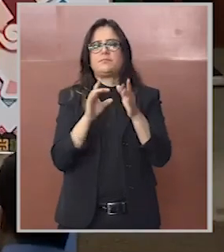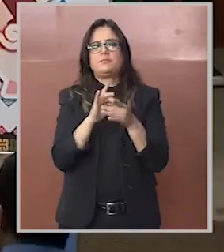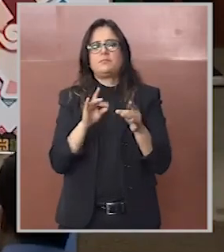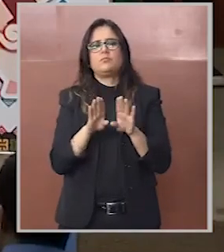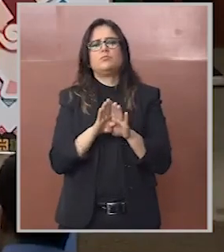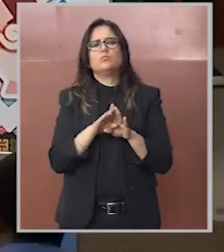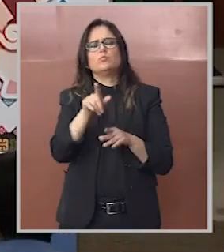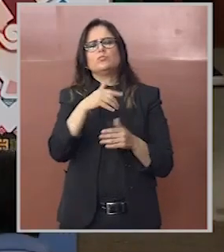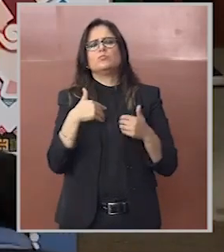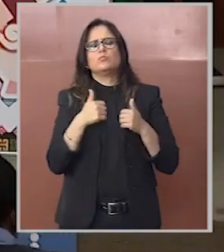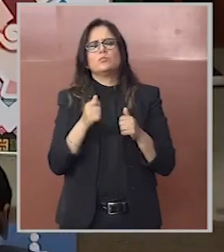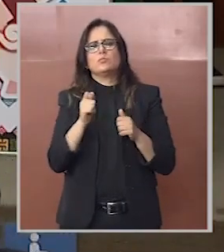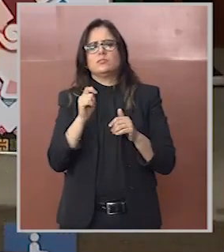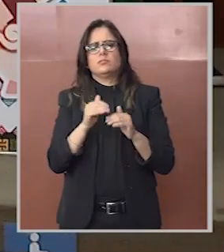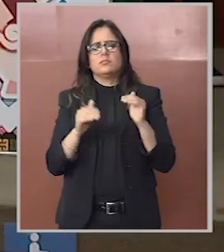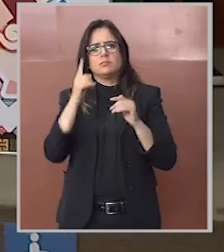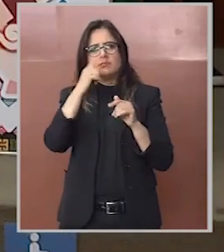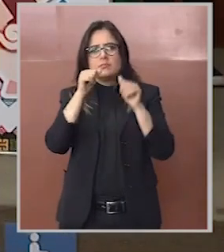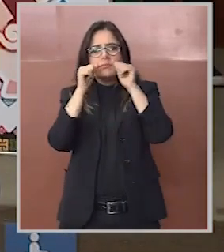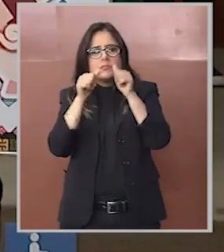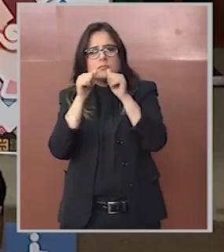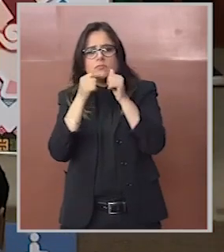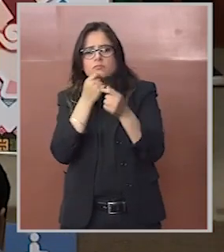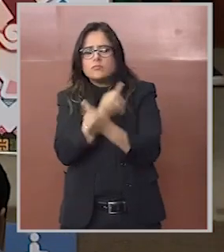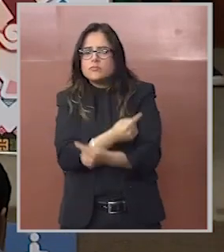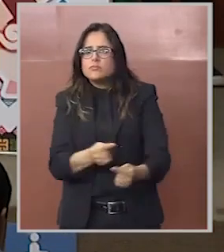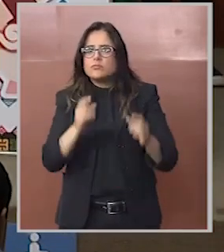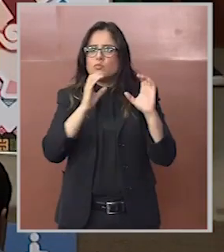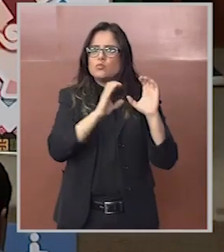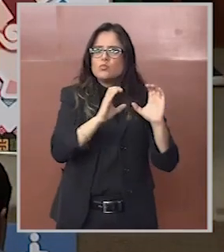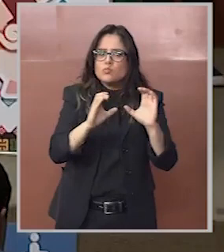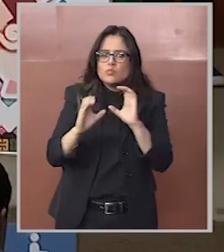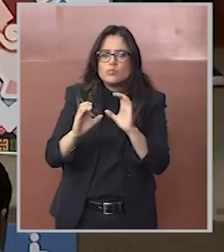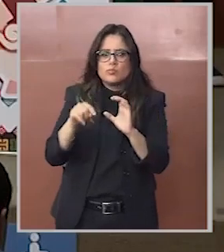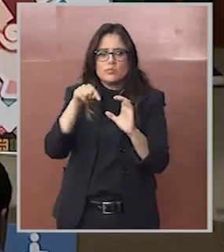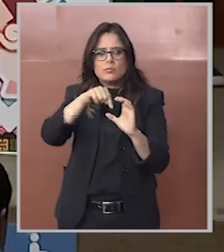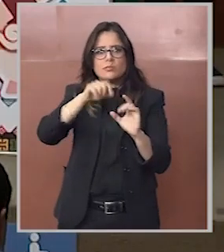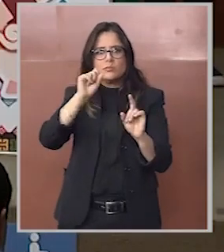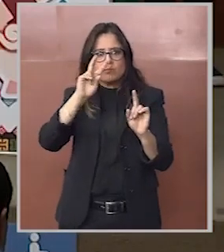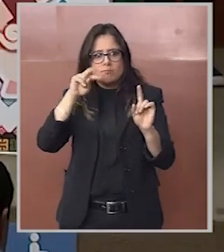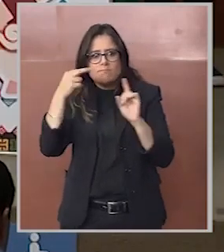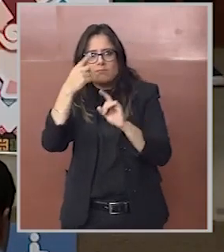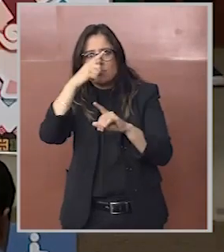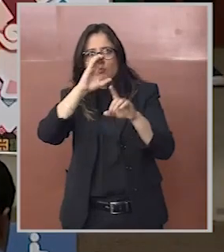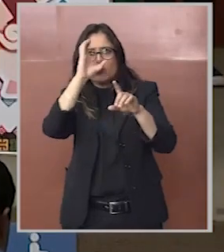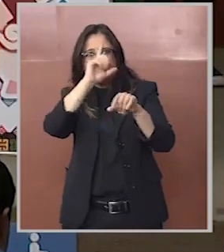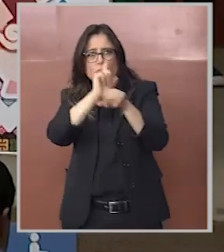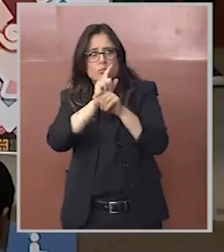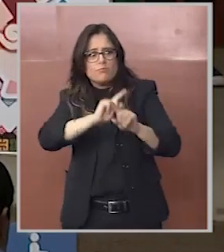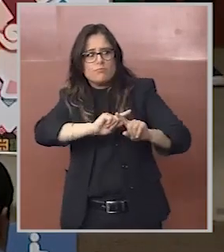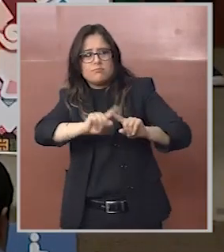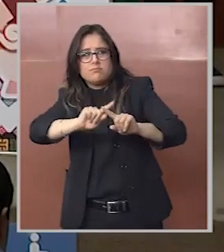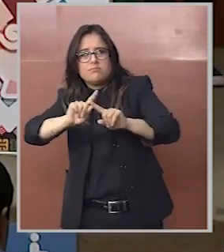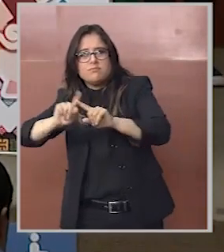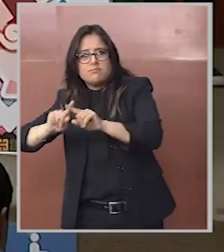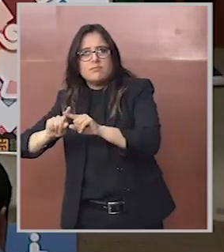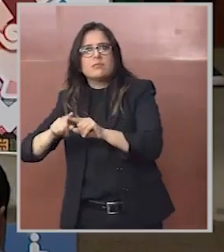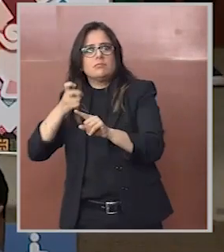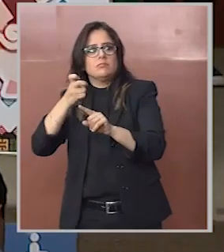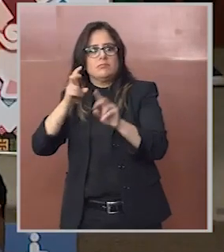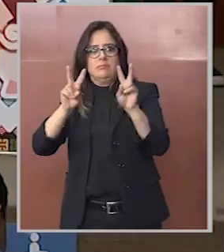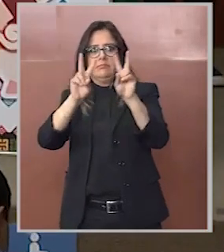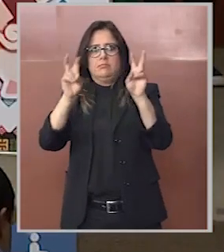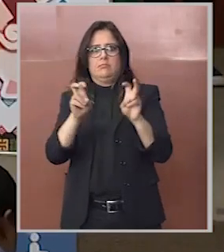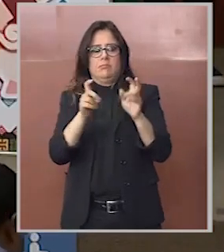el interés superior también de de la niñez desde este enfoque de la perspectiva intercultural Porque también se aborda ahí no los los